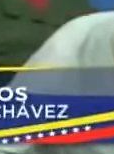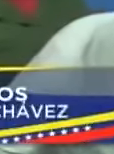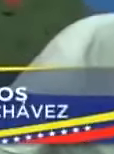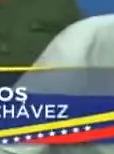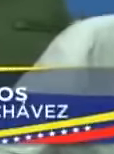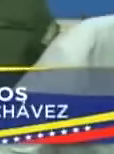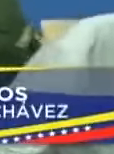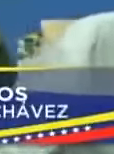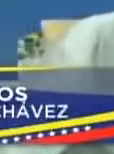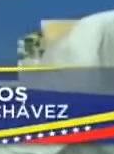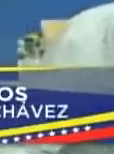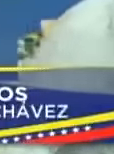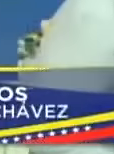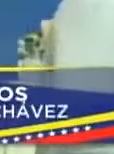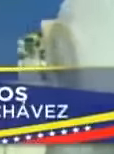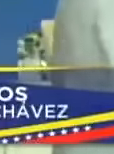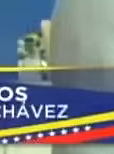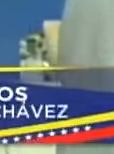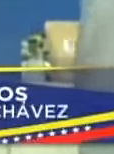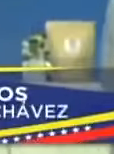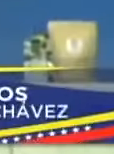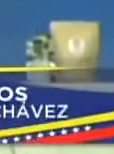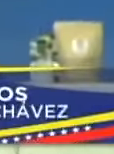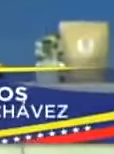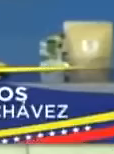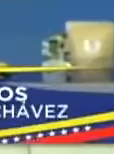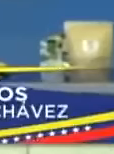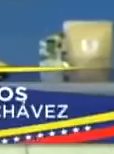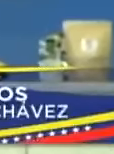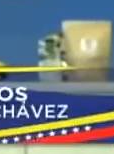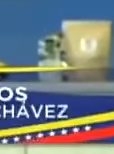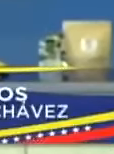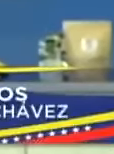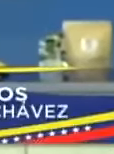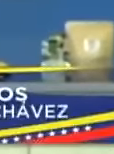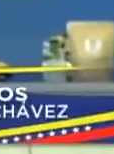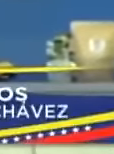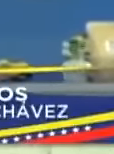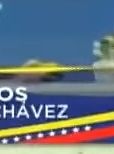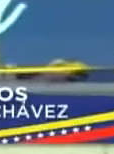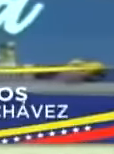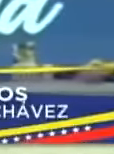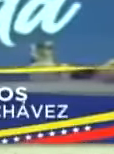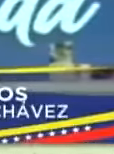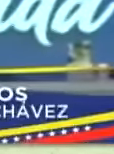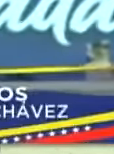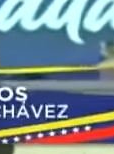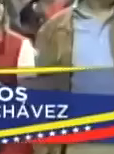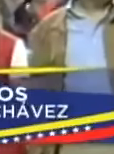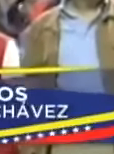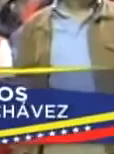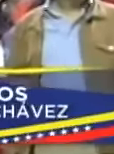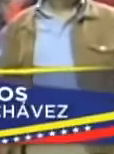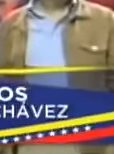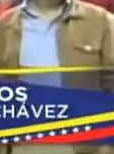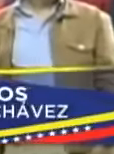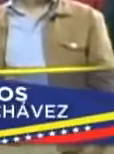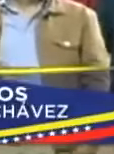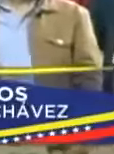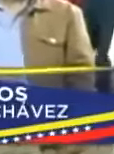Chávez Frías. Hace exactamente 11 años, el líder de la revolución bolivariana con su fuerza motora,